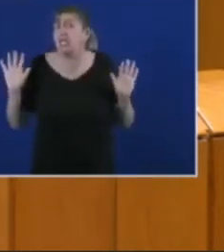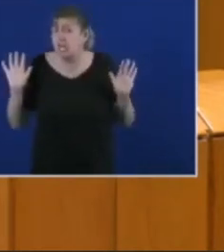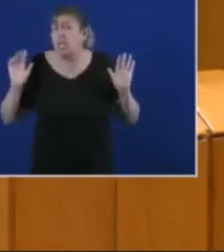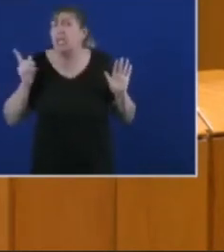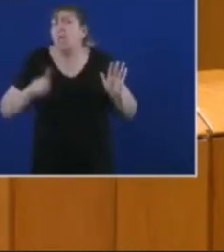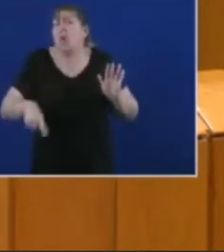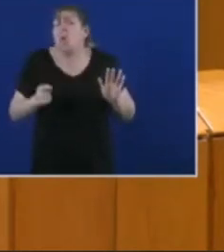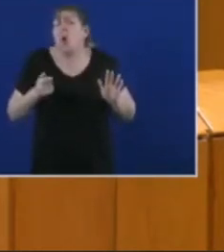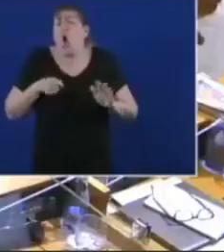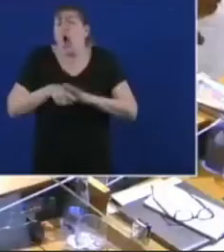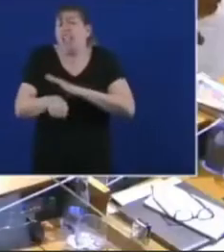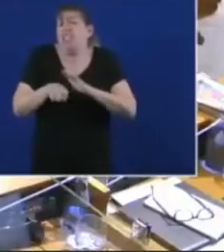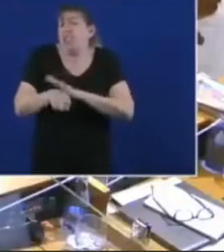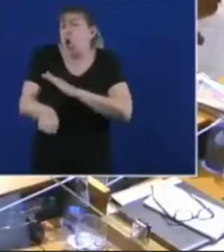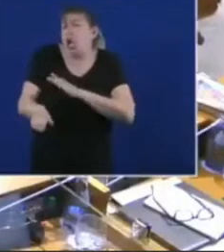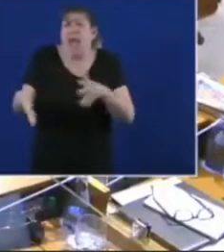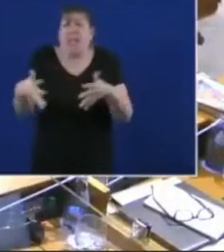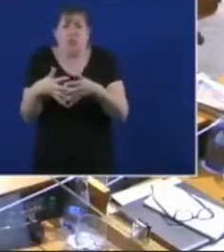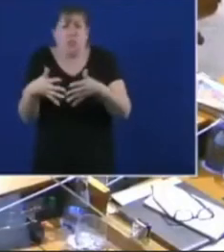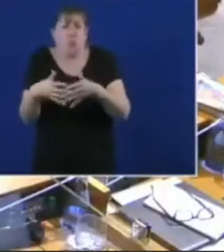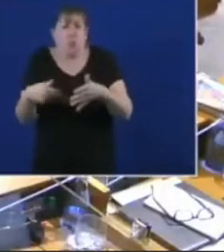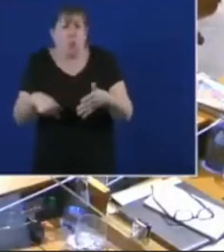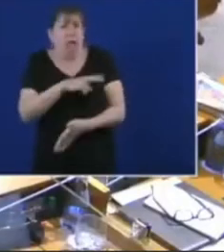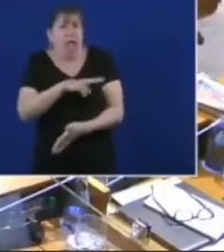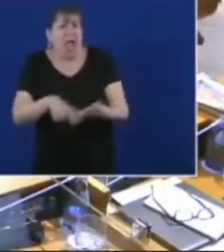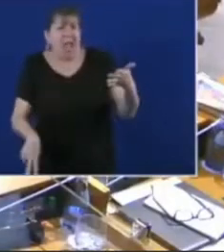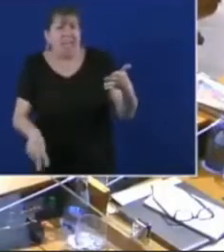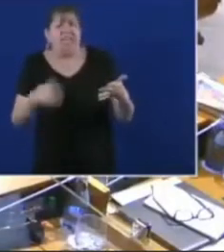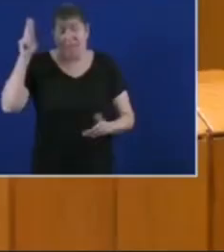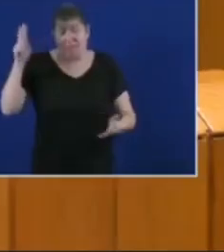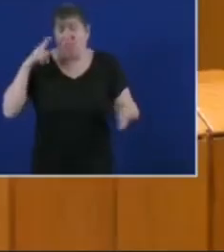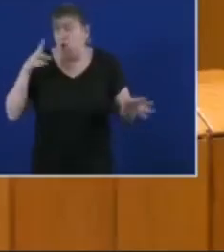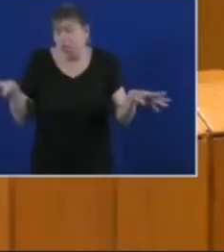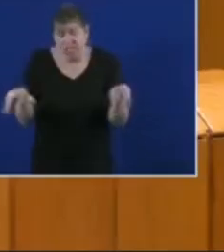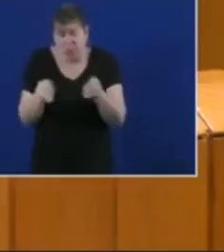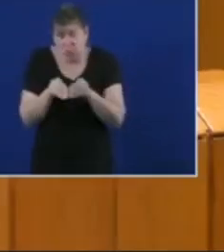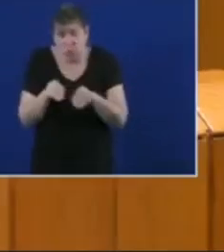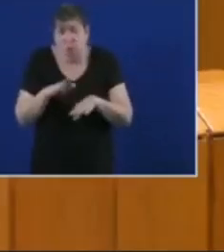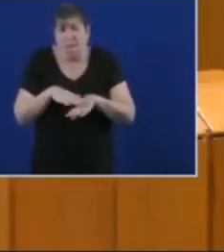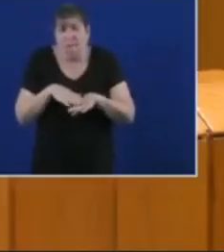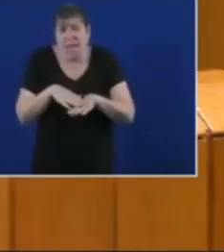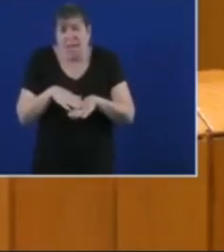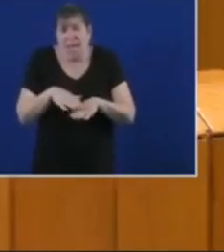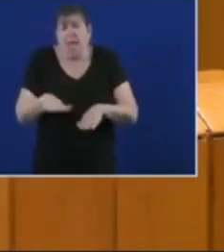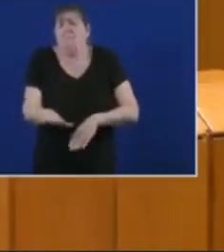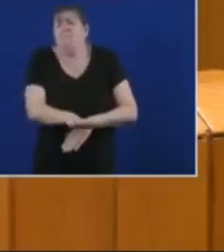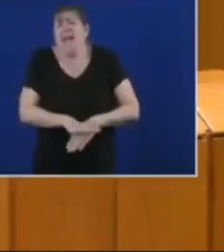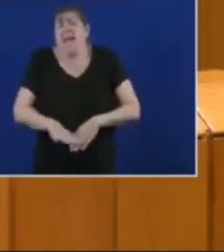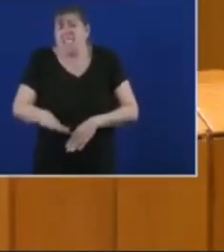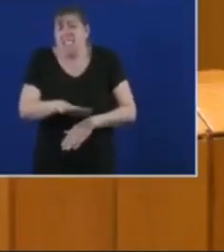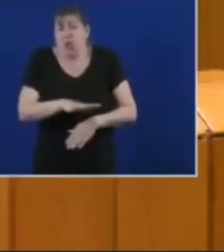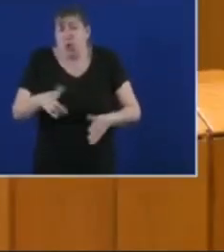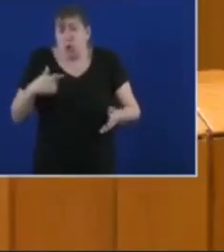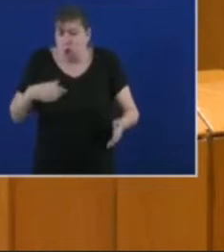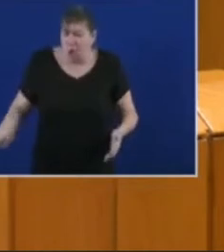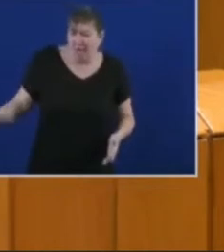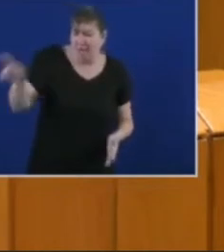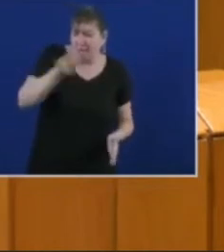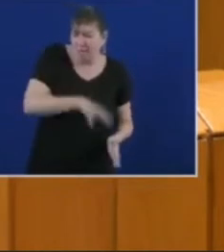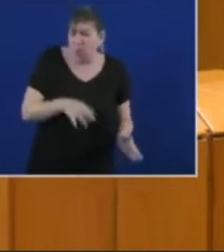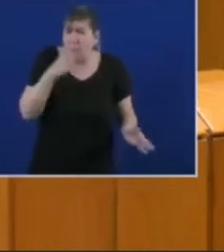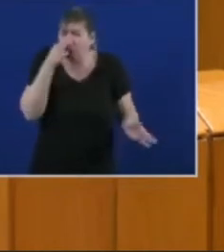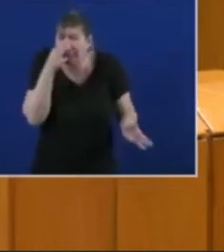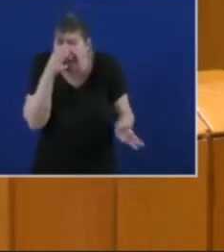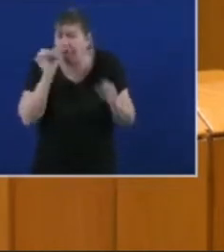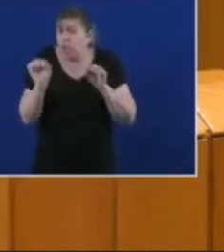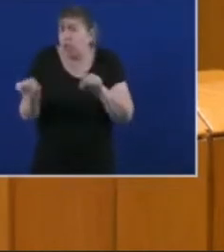Unha AP9 galega e libre de peaxes. Vou volver a repetilo por si acaso hai algo de retardo aquí pola bancada